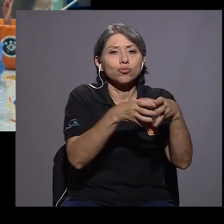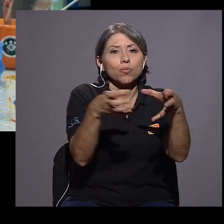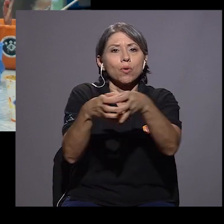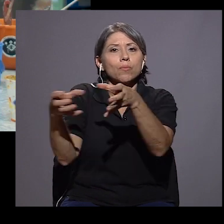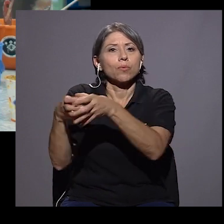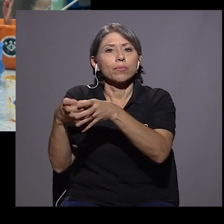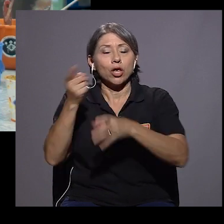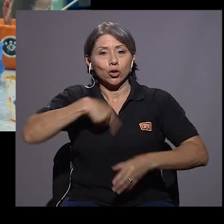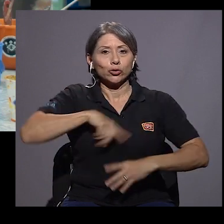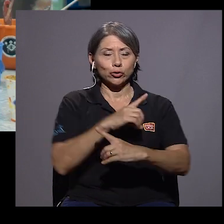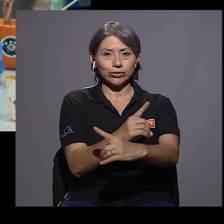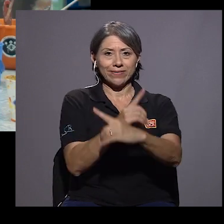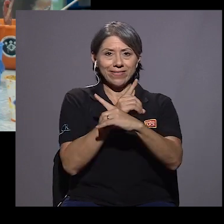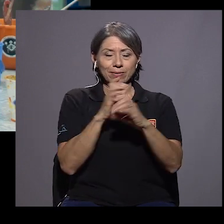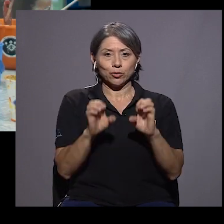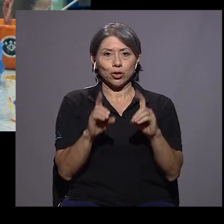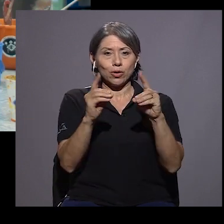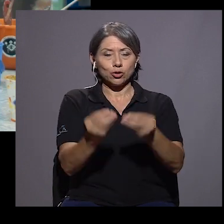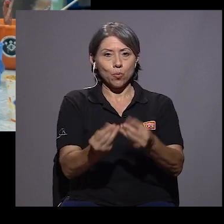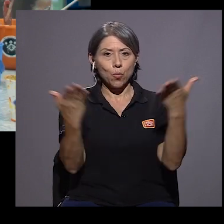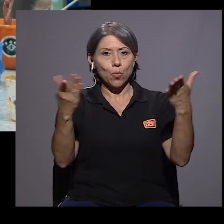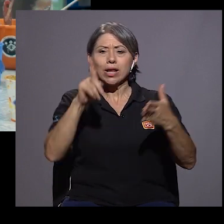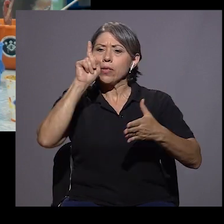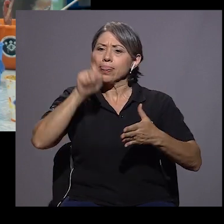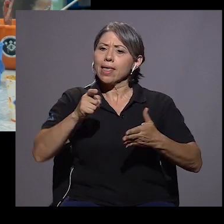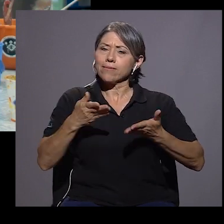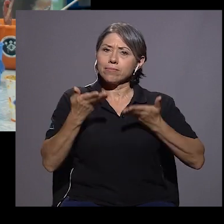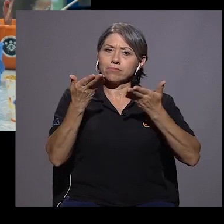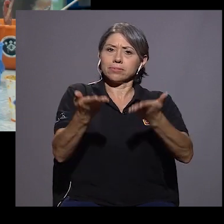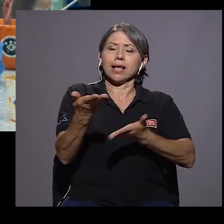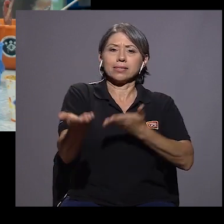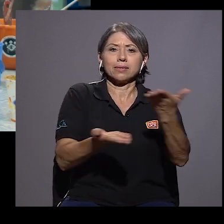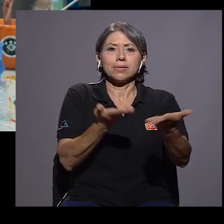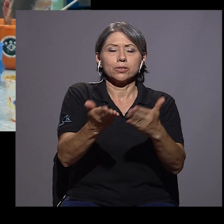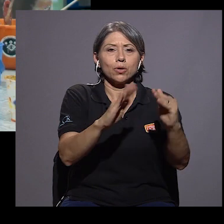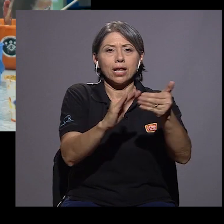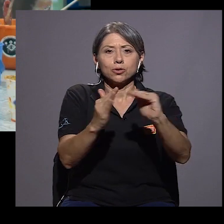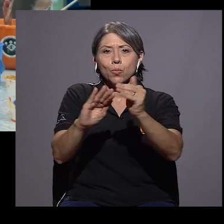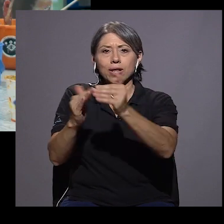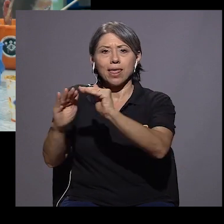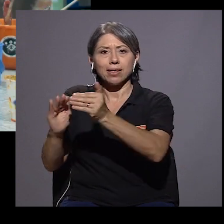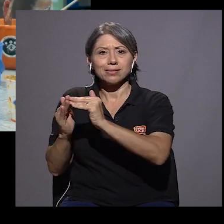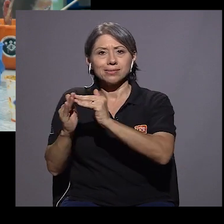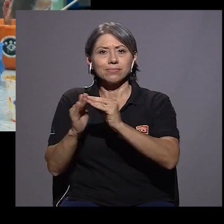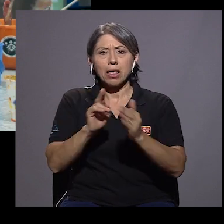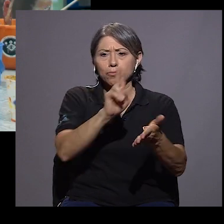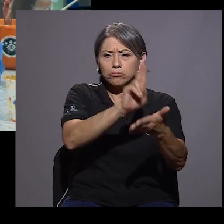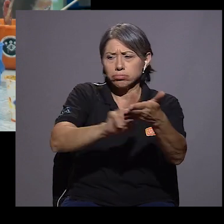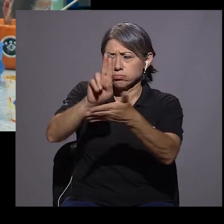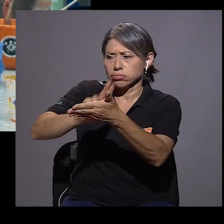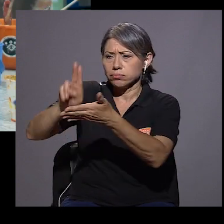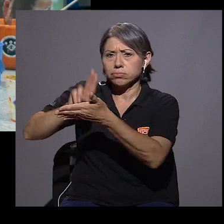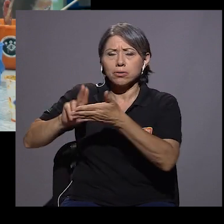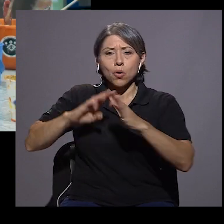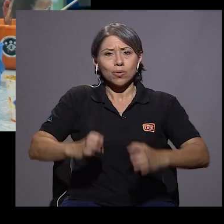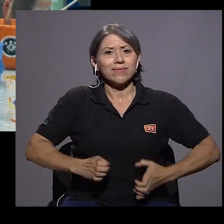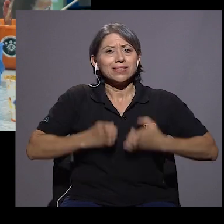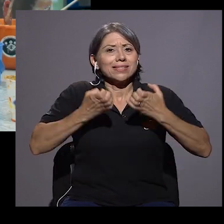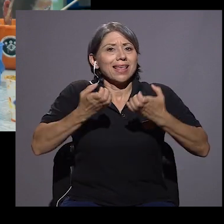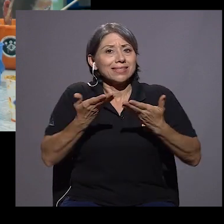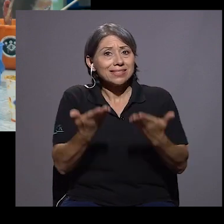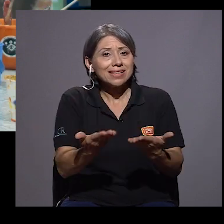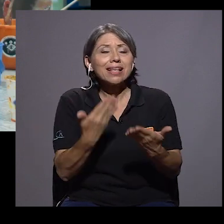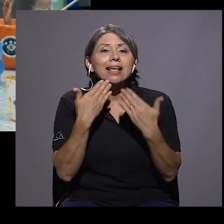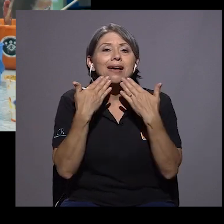de distintos sectores. Defendemos que la educación pública tiene que estar al servicio de las comunidades. Las